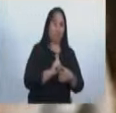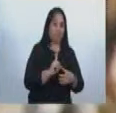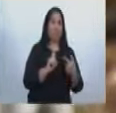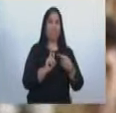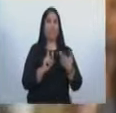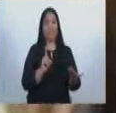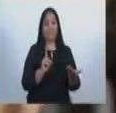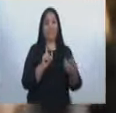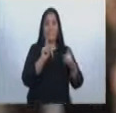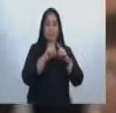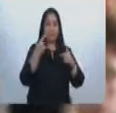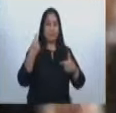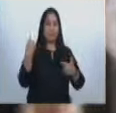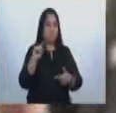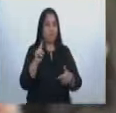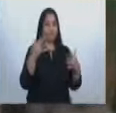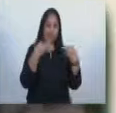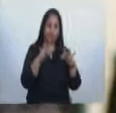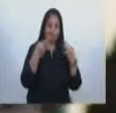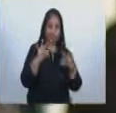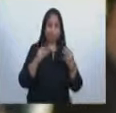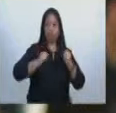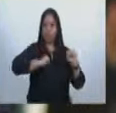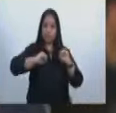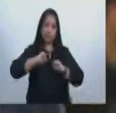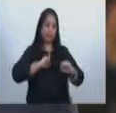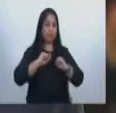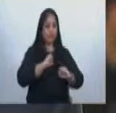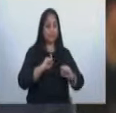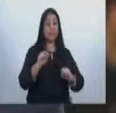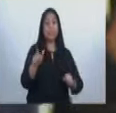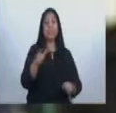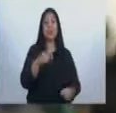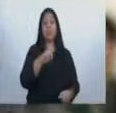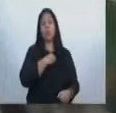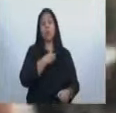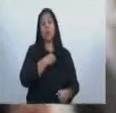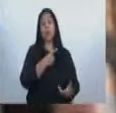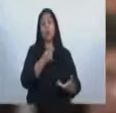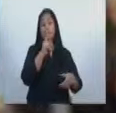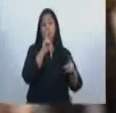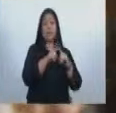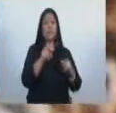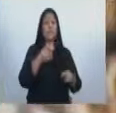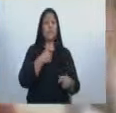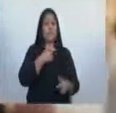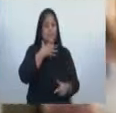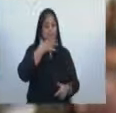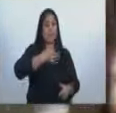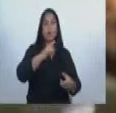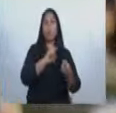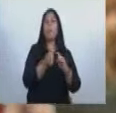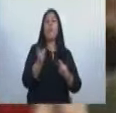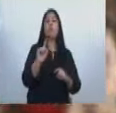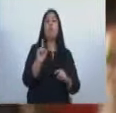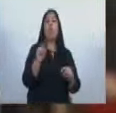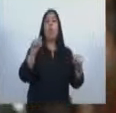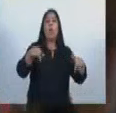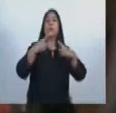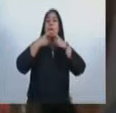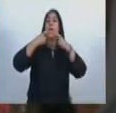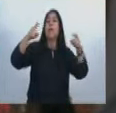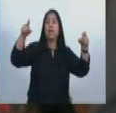este para tratar de generar este movimiento que lo que está buscando es efectivamente cambiar no estoy haciendo una propaganda ahorita